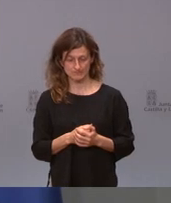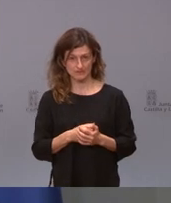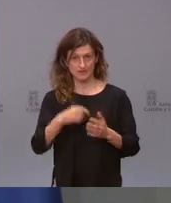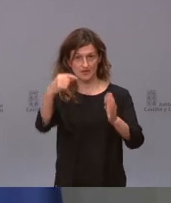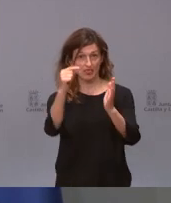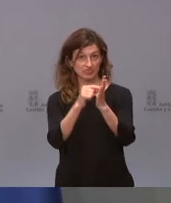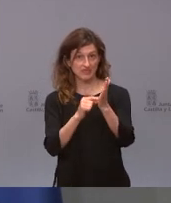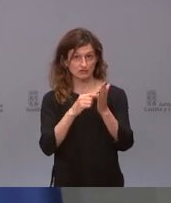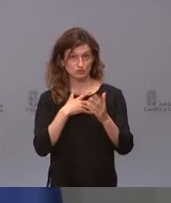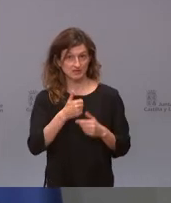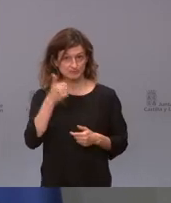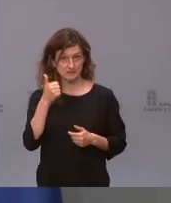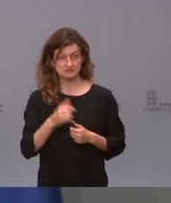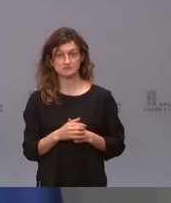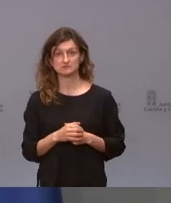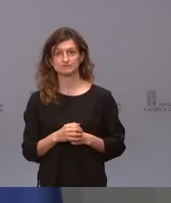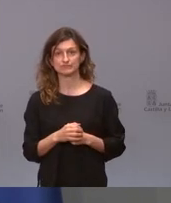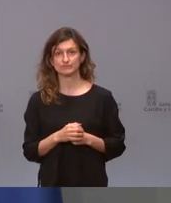datos en relación